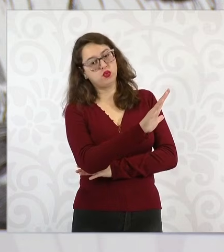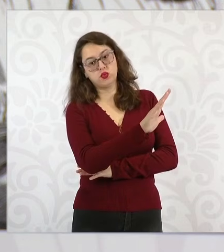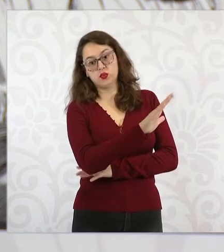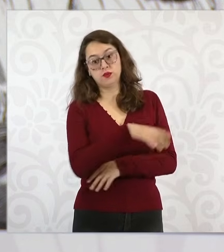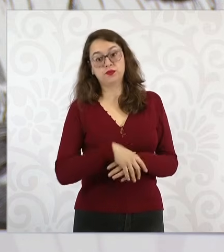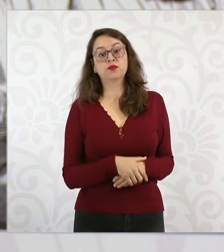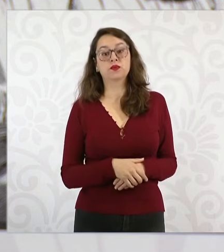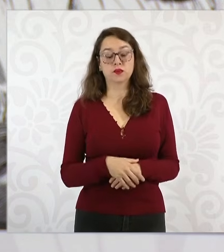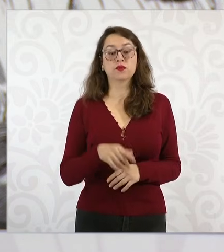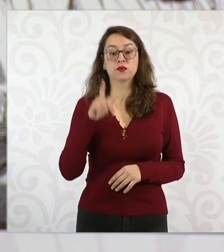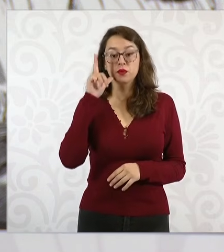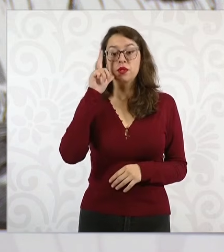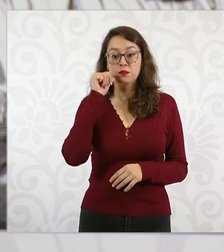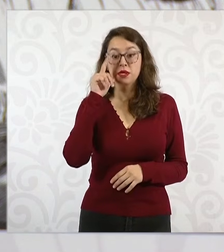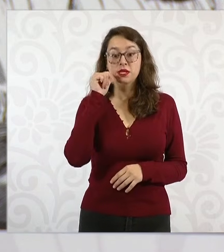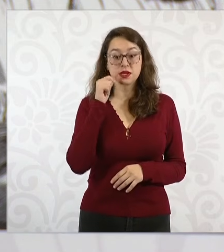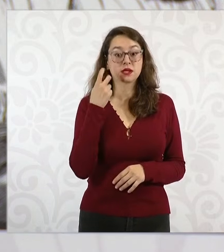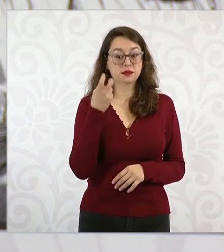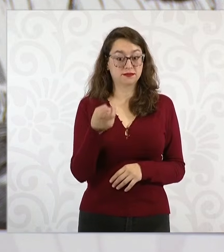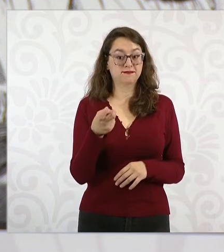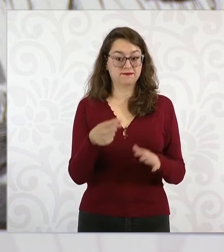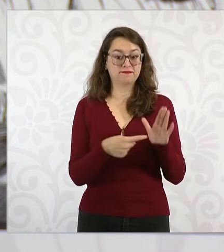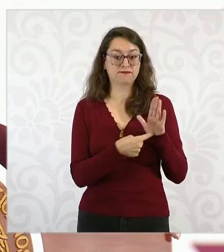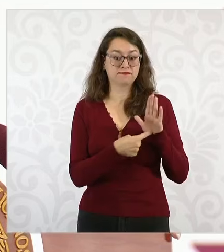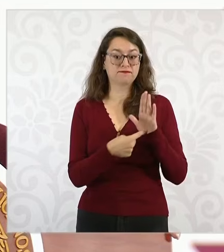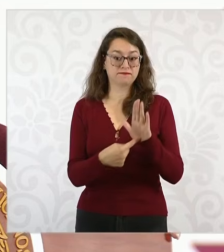Entonces mañana vamos a hablar de ese tema,